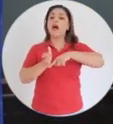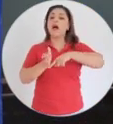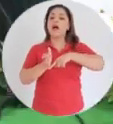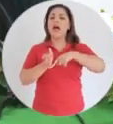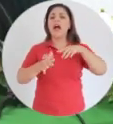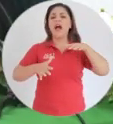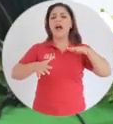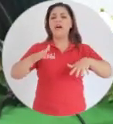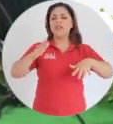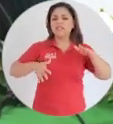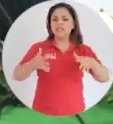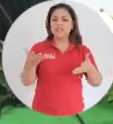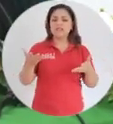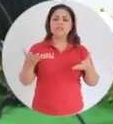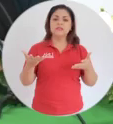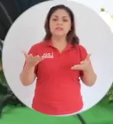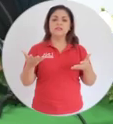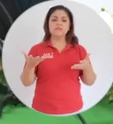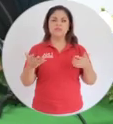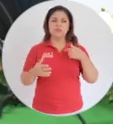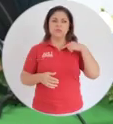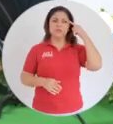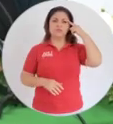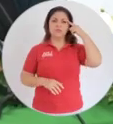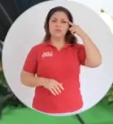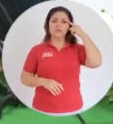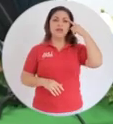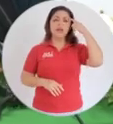decir, jamás me atrevería a decir de que